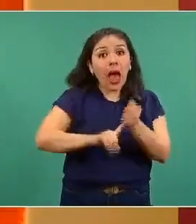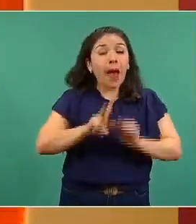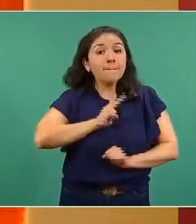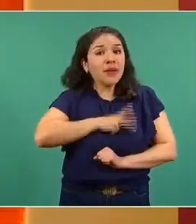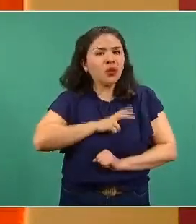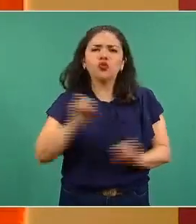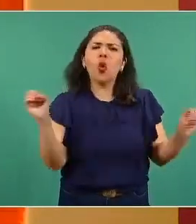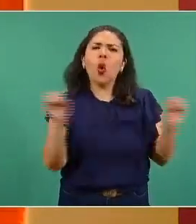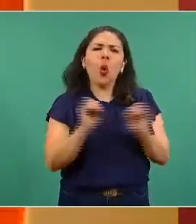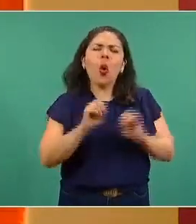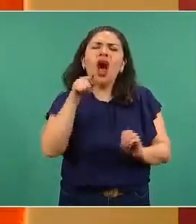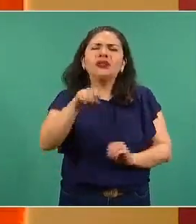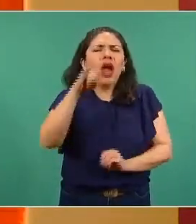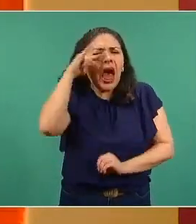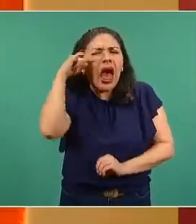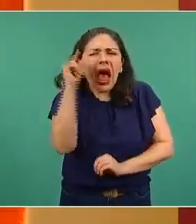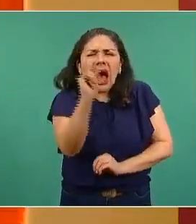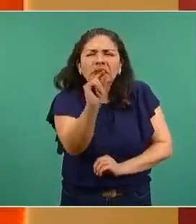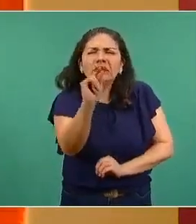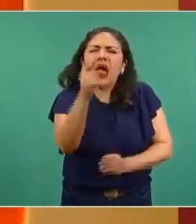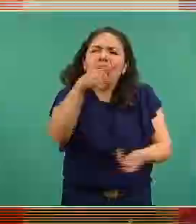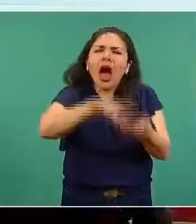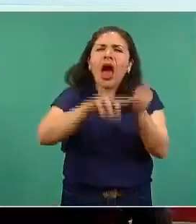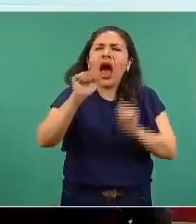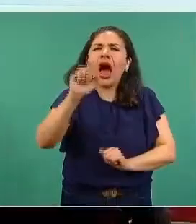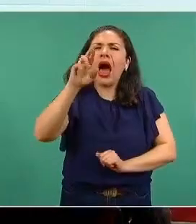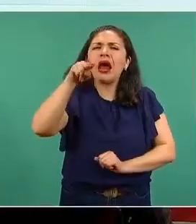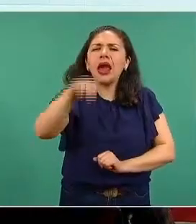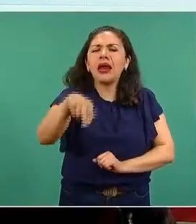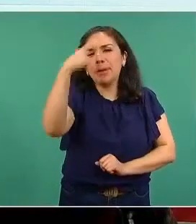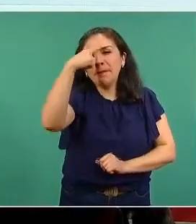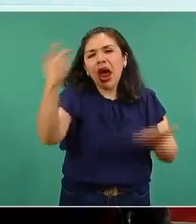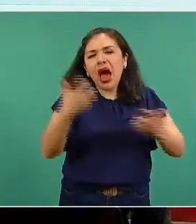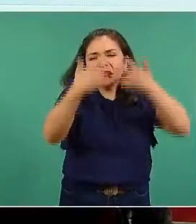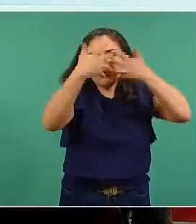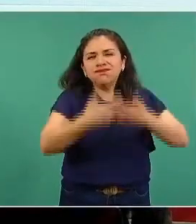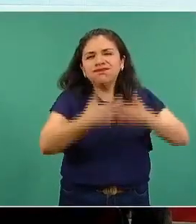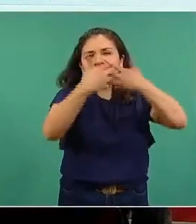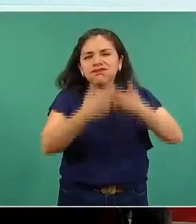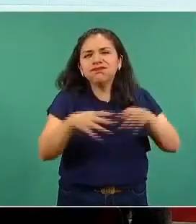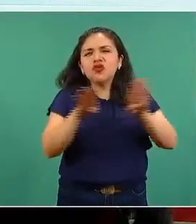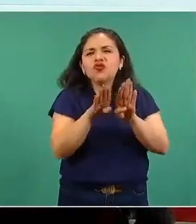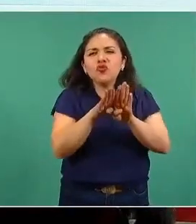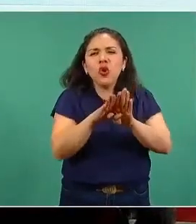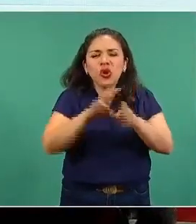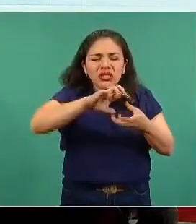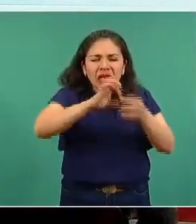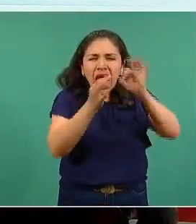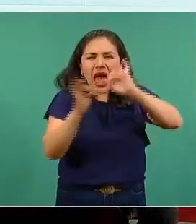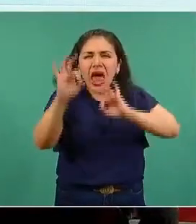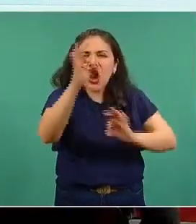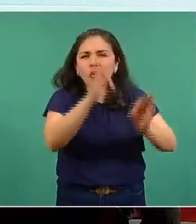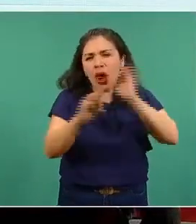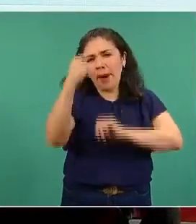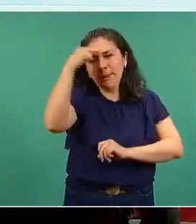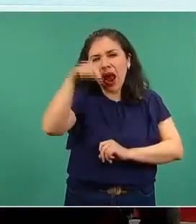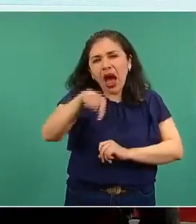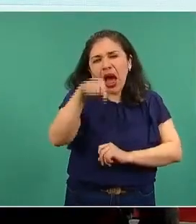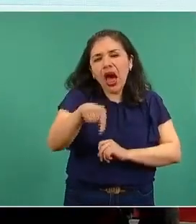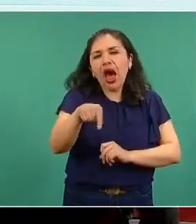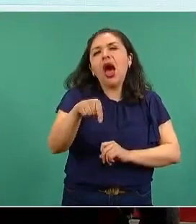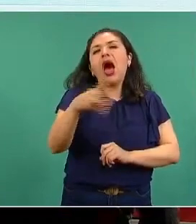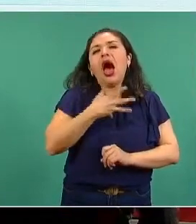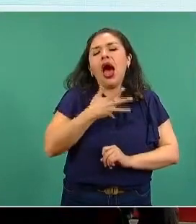un pequeño segmento del material genético con el que se fabrica de manera directa en las células la proteína